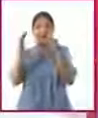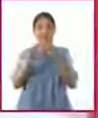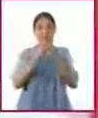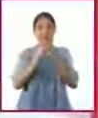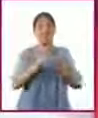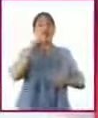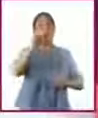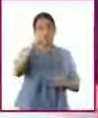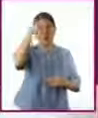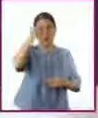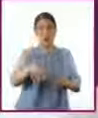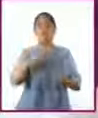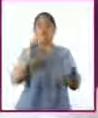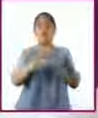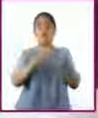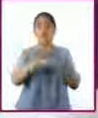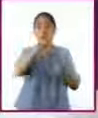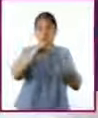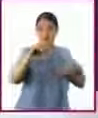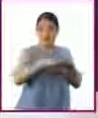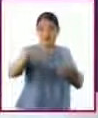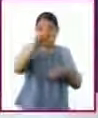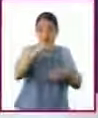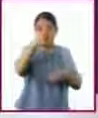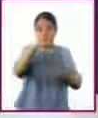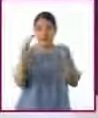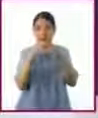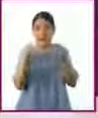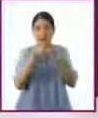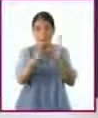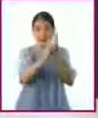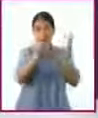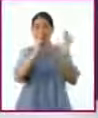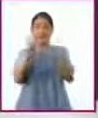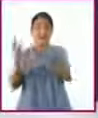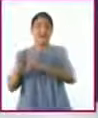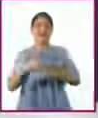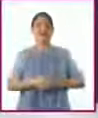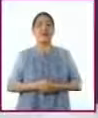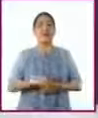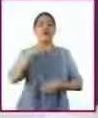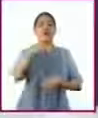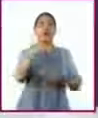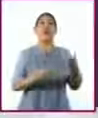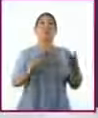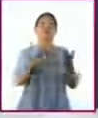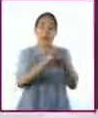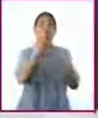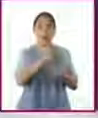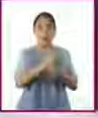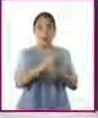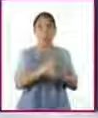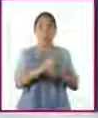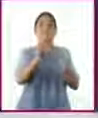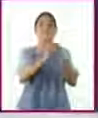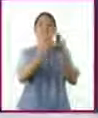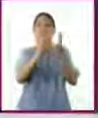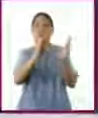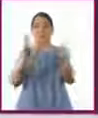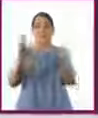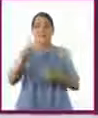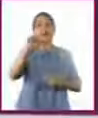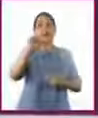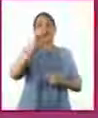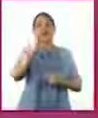encuentra la biblioteca que les queda más cercana? Les presento la Biblioteca Vasconcelos, que se encuentra en la Ciudad